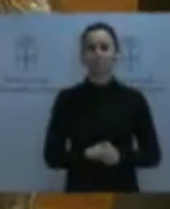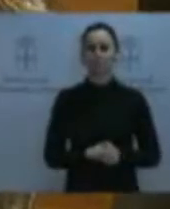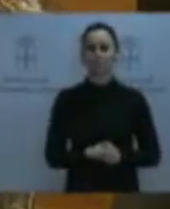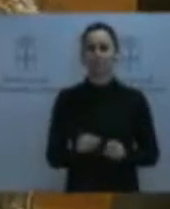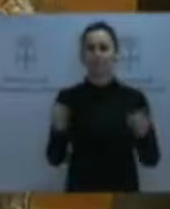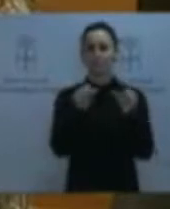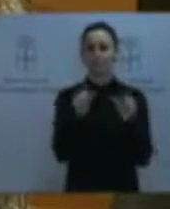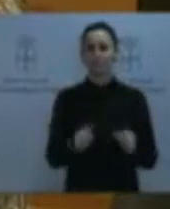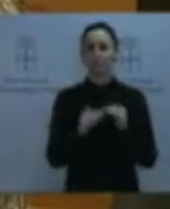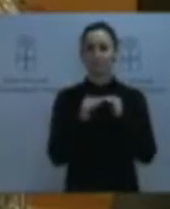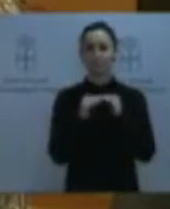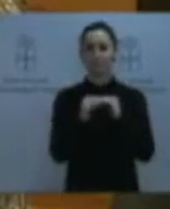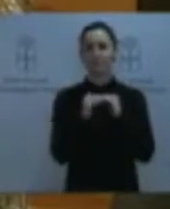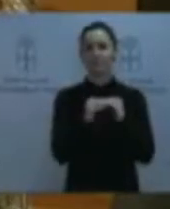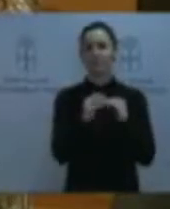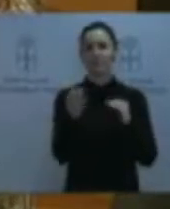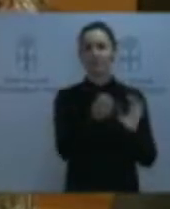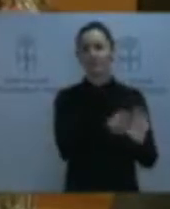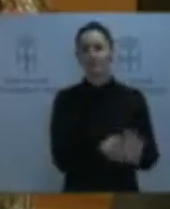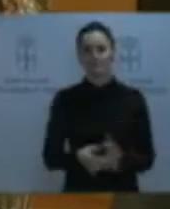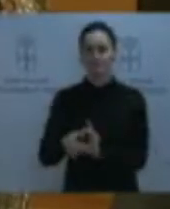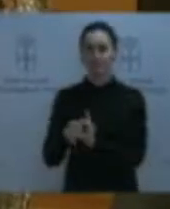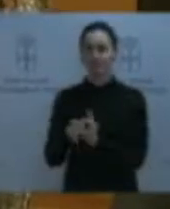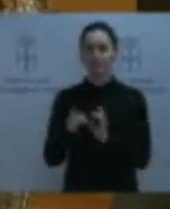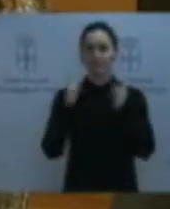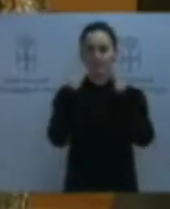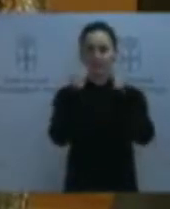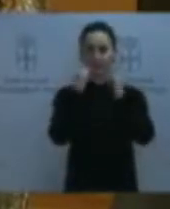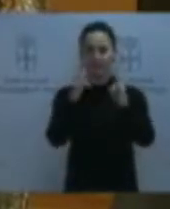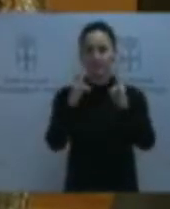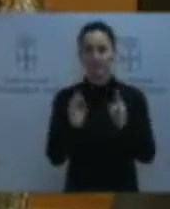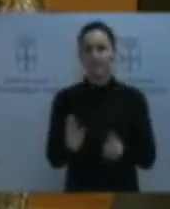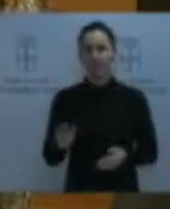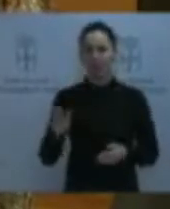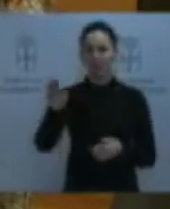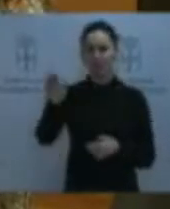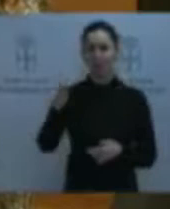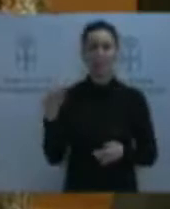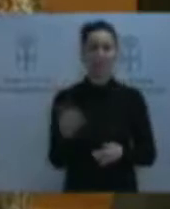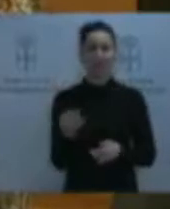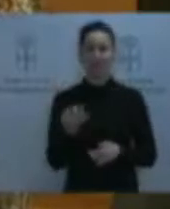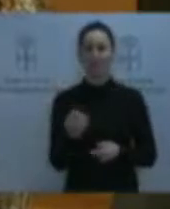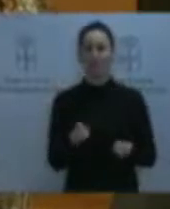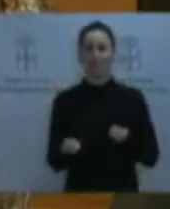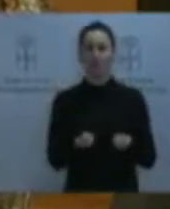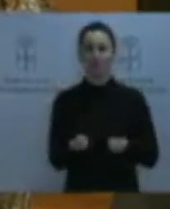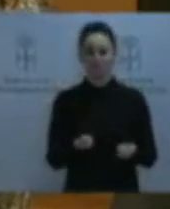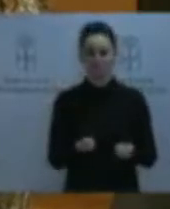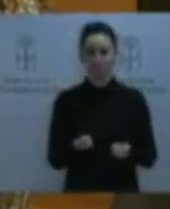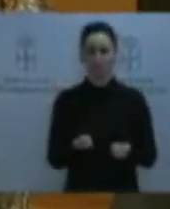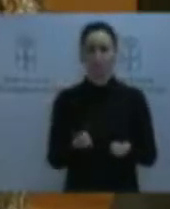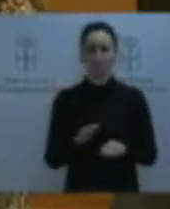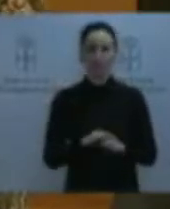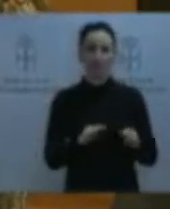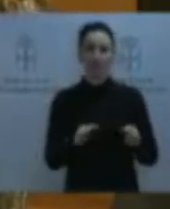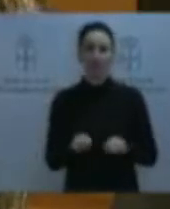con ganadería extensiva y hay que implementar medidas que además